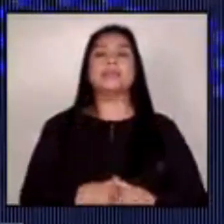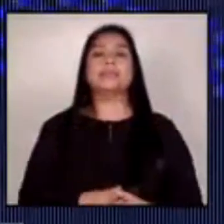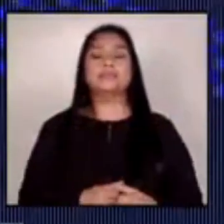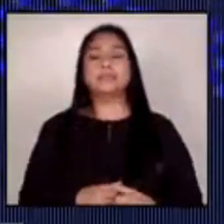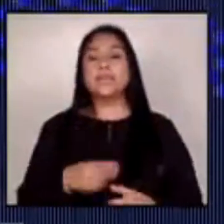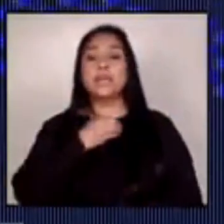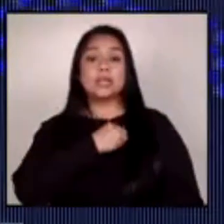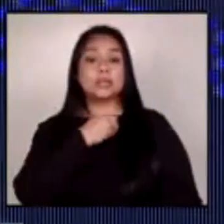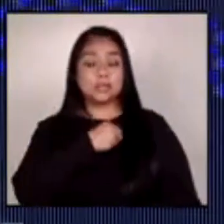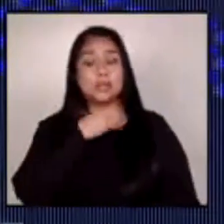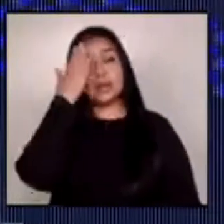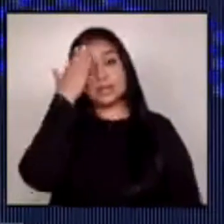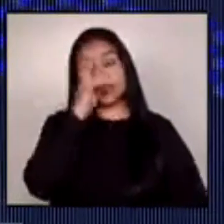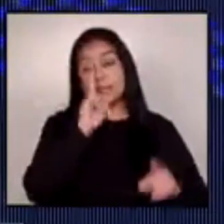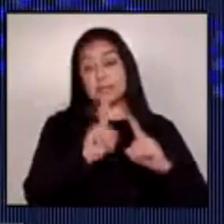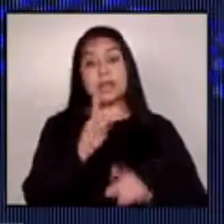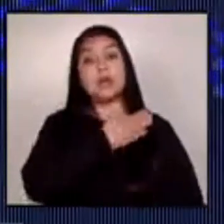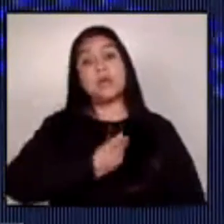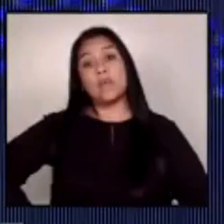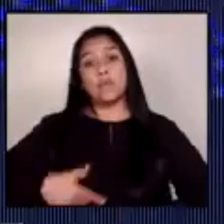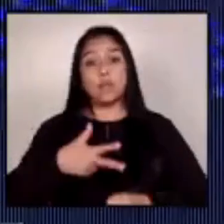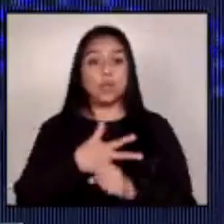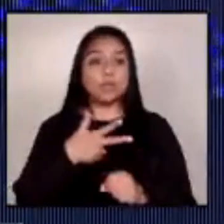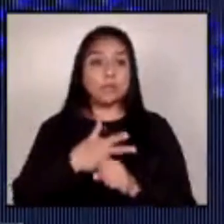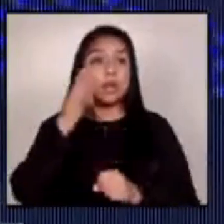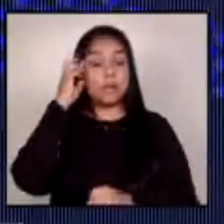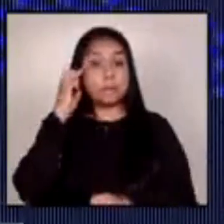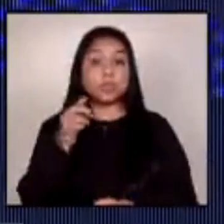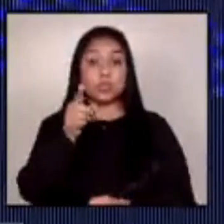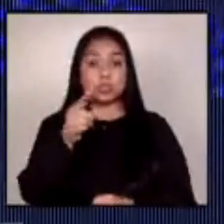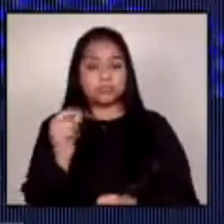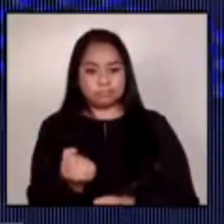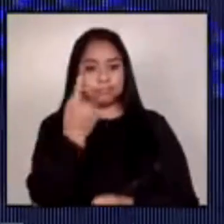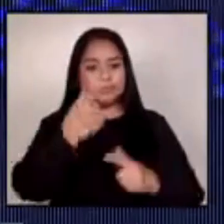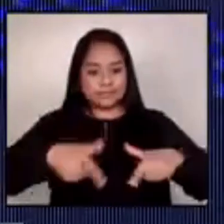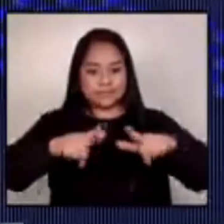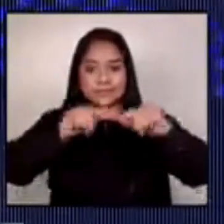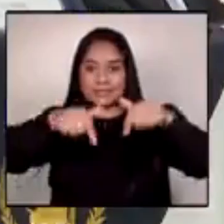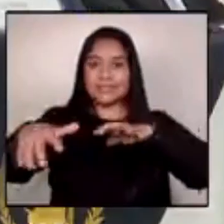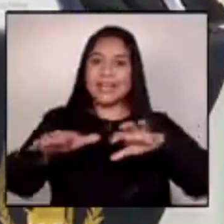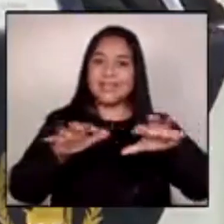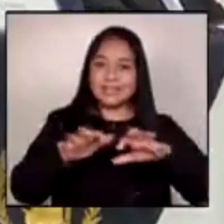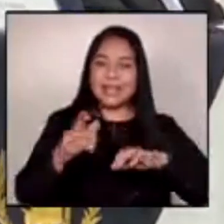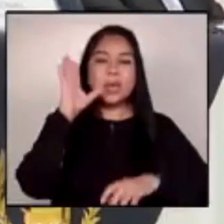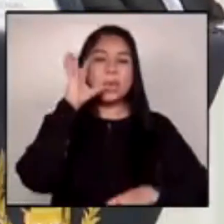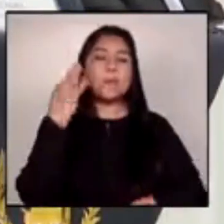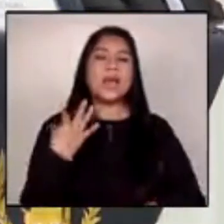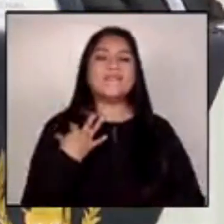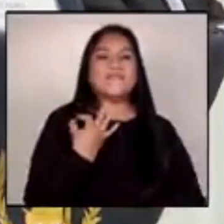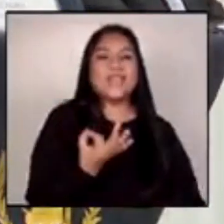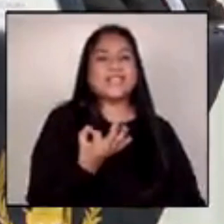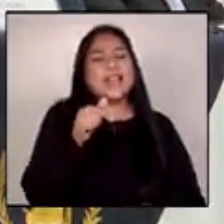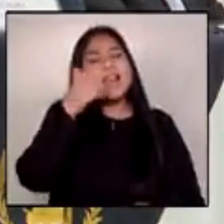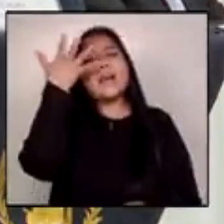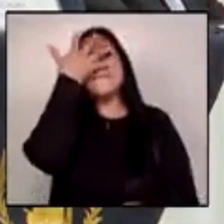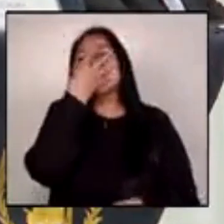Quisiera agradecer al gobierno guatemalteco por ser el anfitrión de esta ceremonia y por invitarnos a este bello